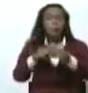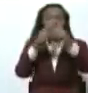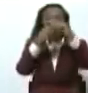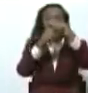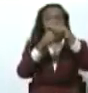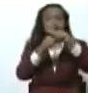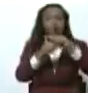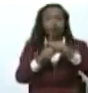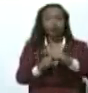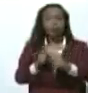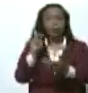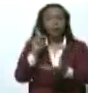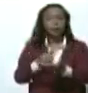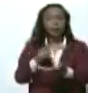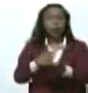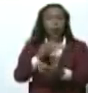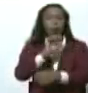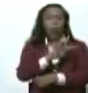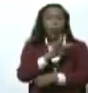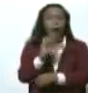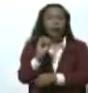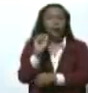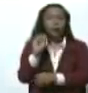registra una participación de